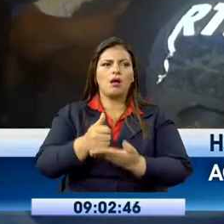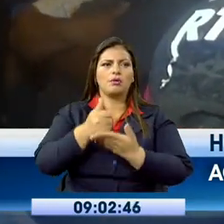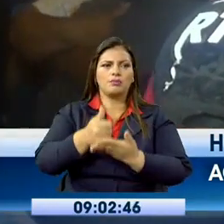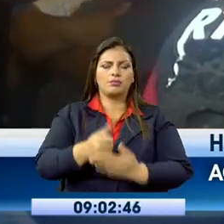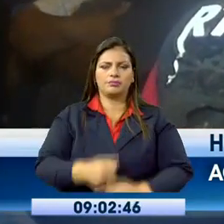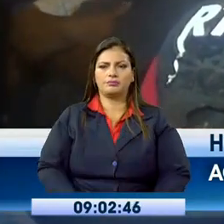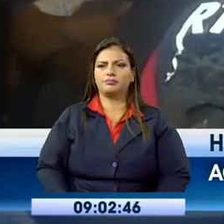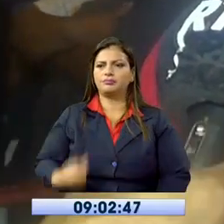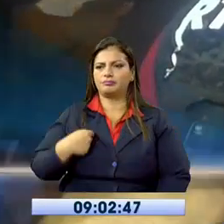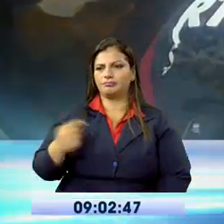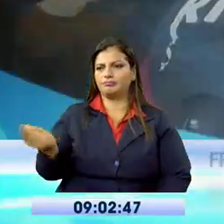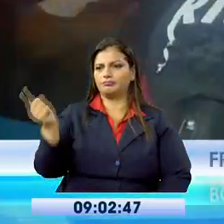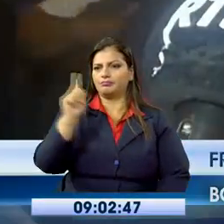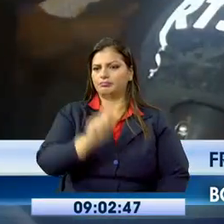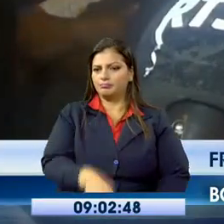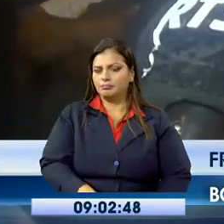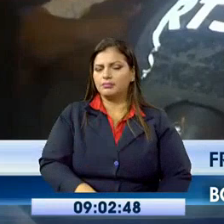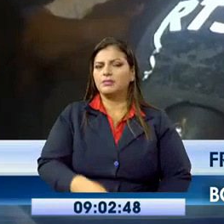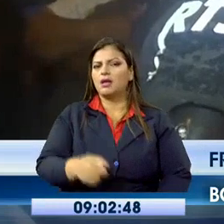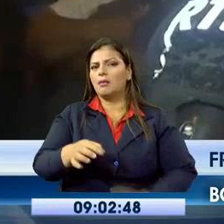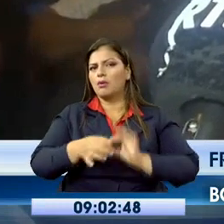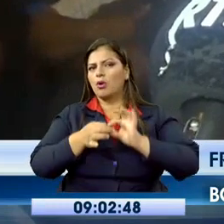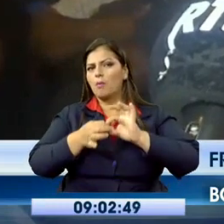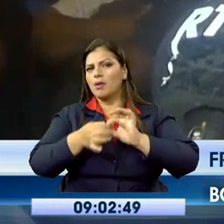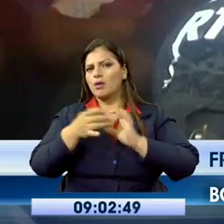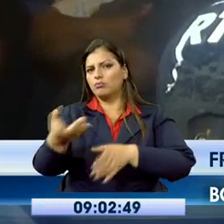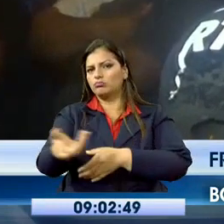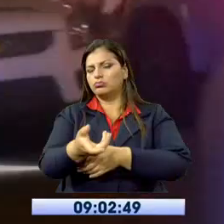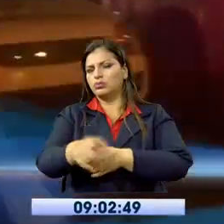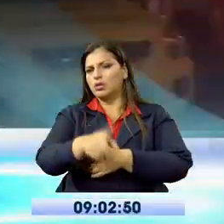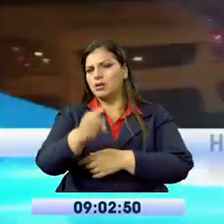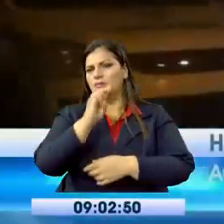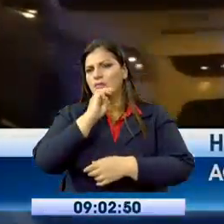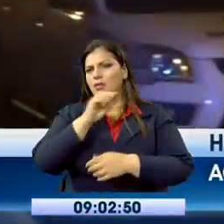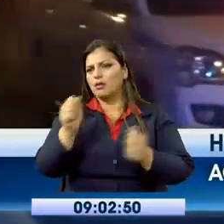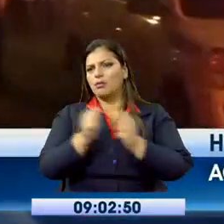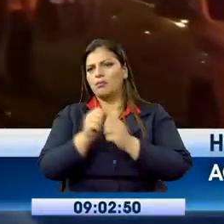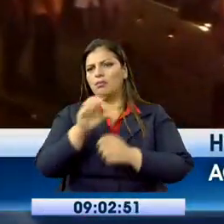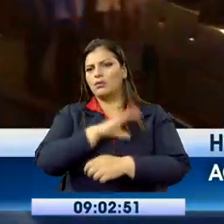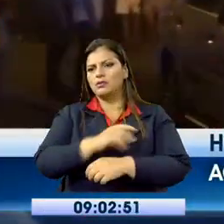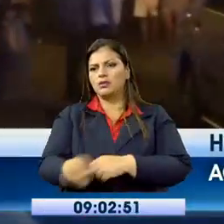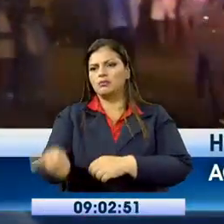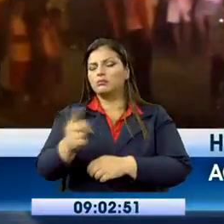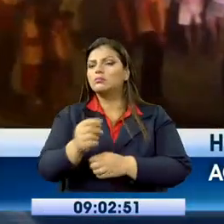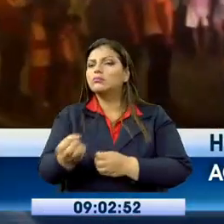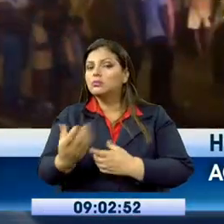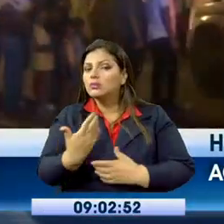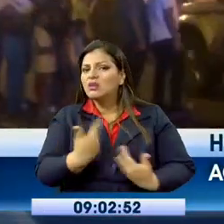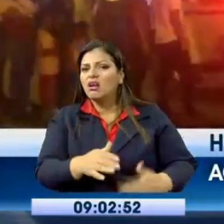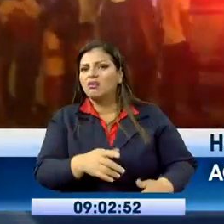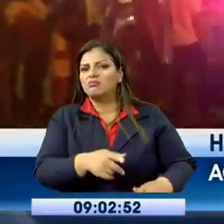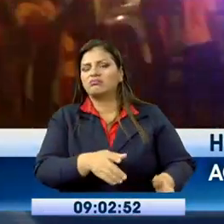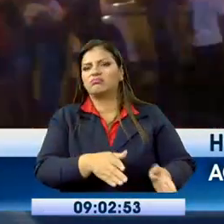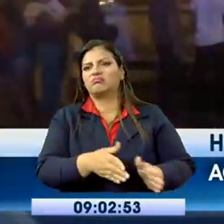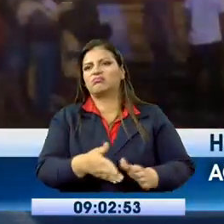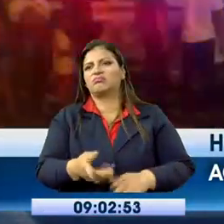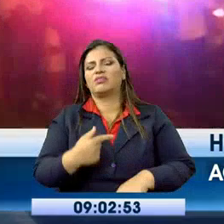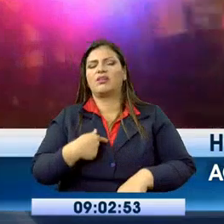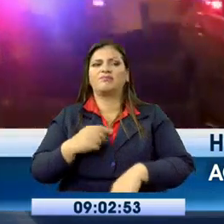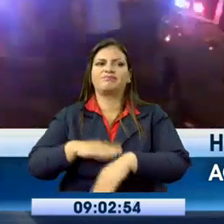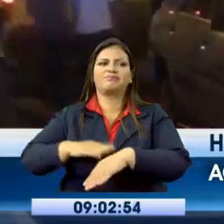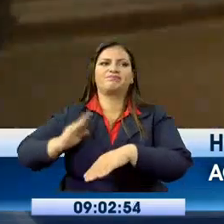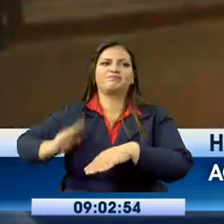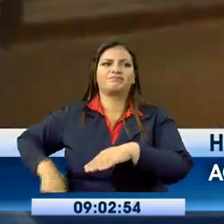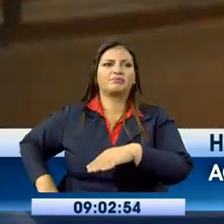ya estaban los compañeros de Manta y la policía ya estaba confirmado que ya estaba muerto. Ya no se pudo hacer